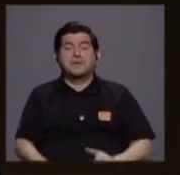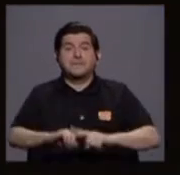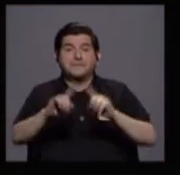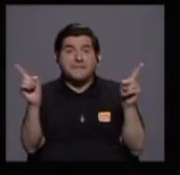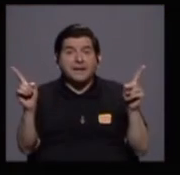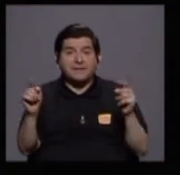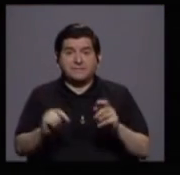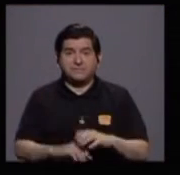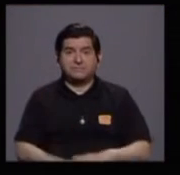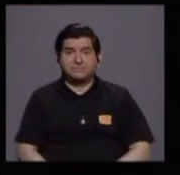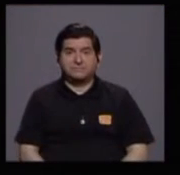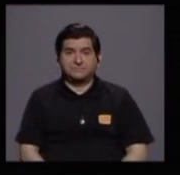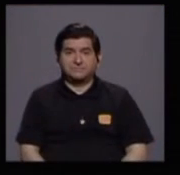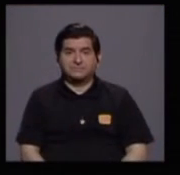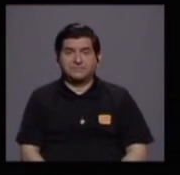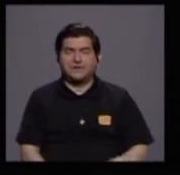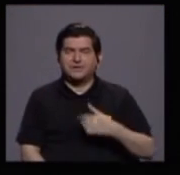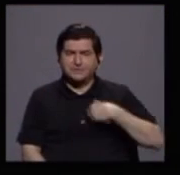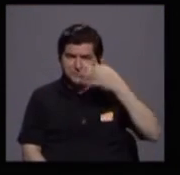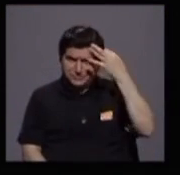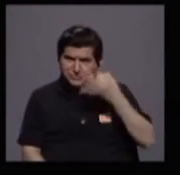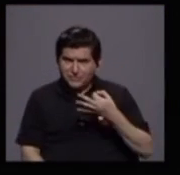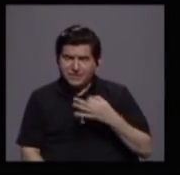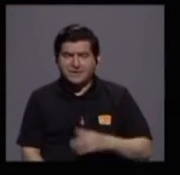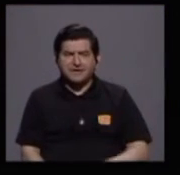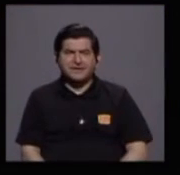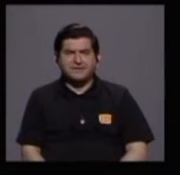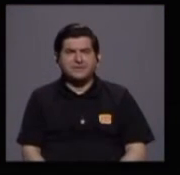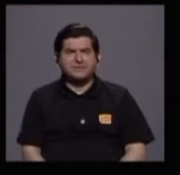pero me parece que